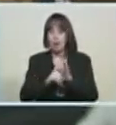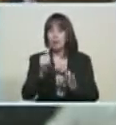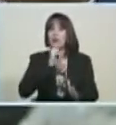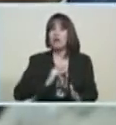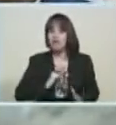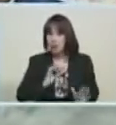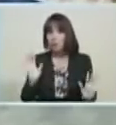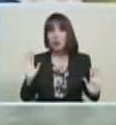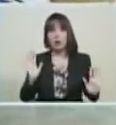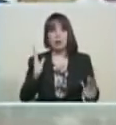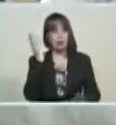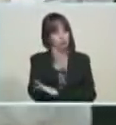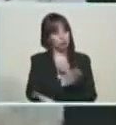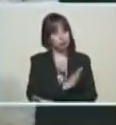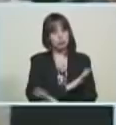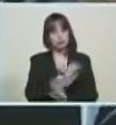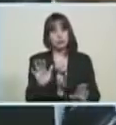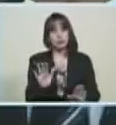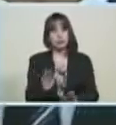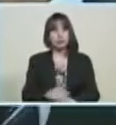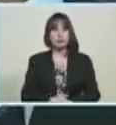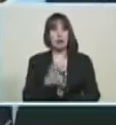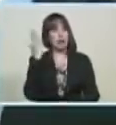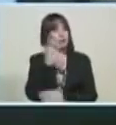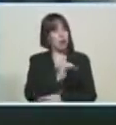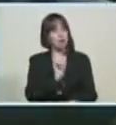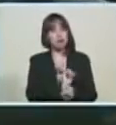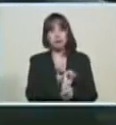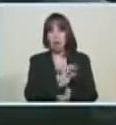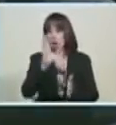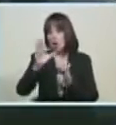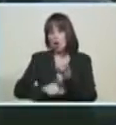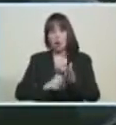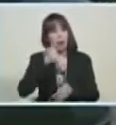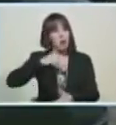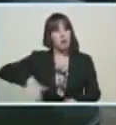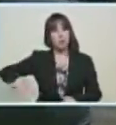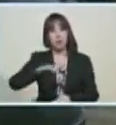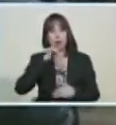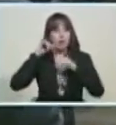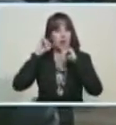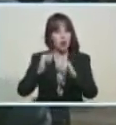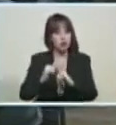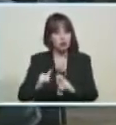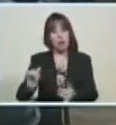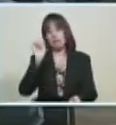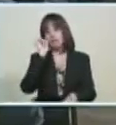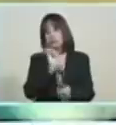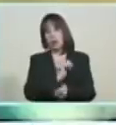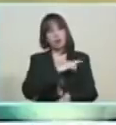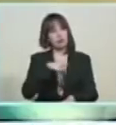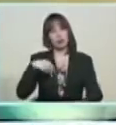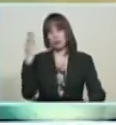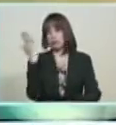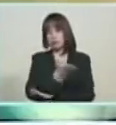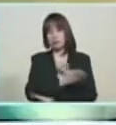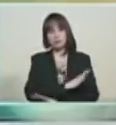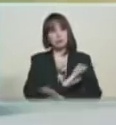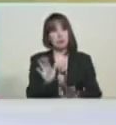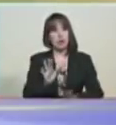informa y vamos con todo. Mano de hierro. Quien robe al pueblo, que el pueblo lo denuncie. Y nosotros vamos con mano de